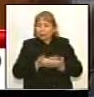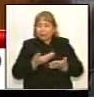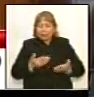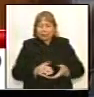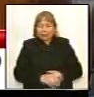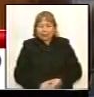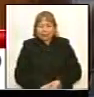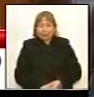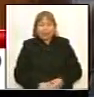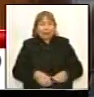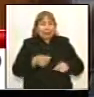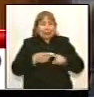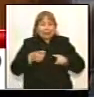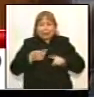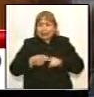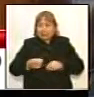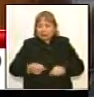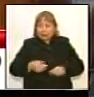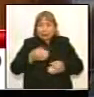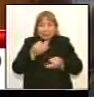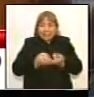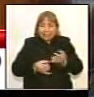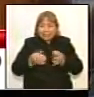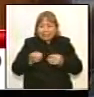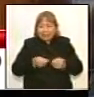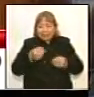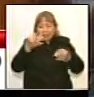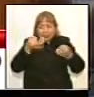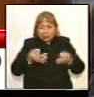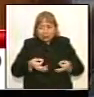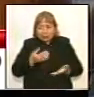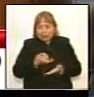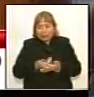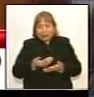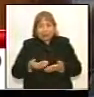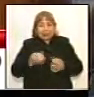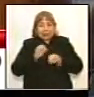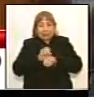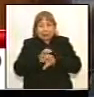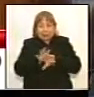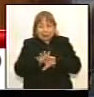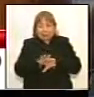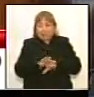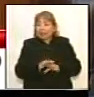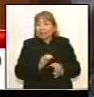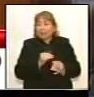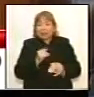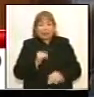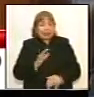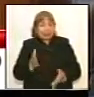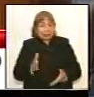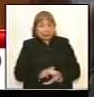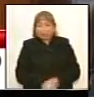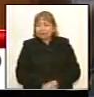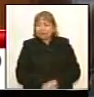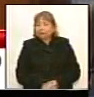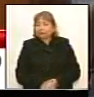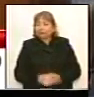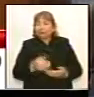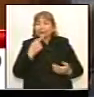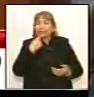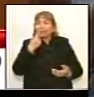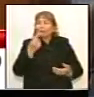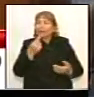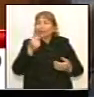son delitos distintos. Hay un vacío legislativo que justamente la Asociación de Transparencia y Edad Internacional, entre otros, están pidiendo